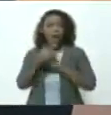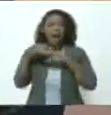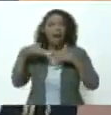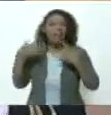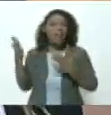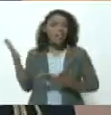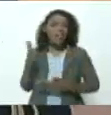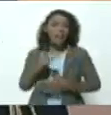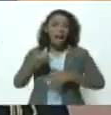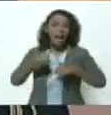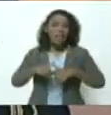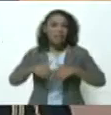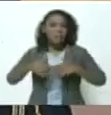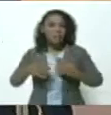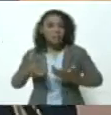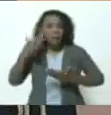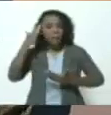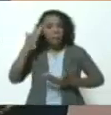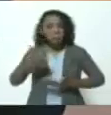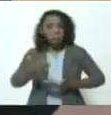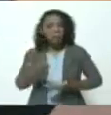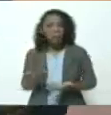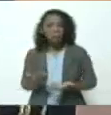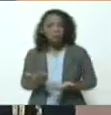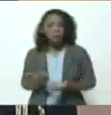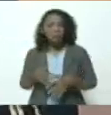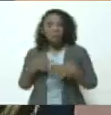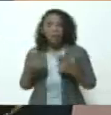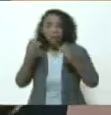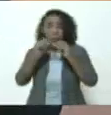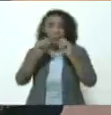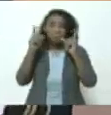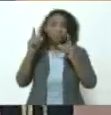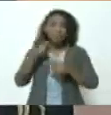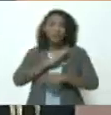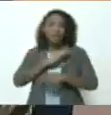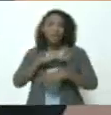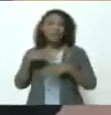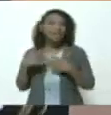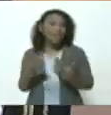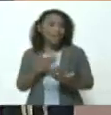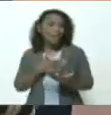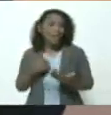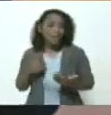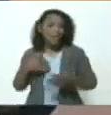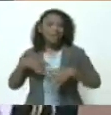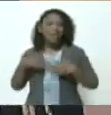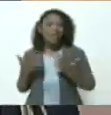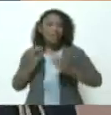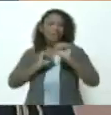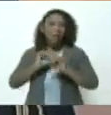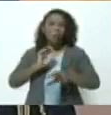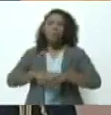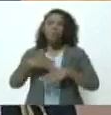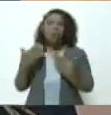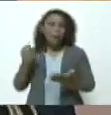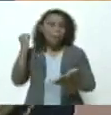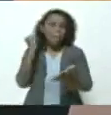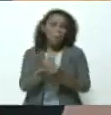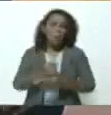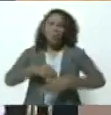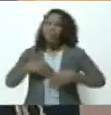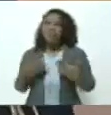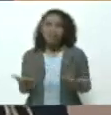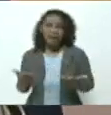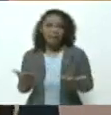venía uno aquí como militar, qué expectativas tenía, qué es lo que quería, qué es lo que defendía, por qué mataba,